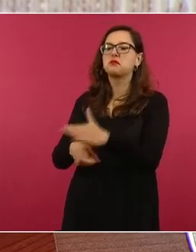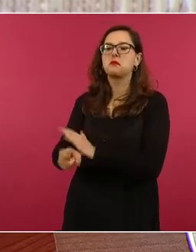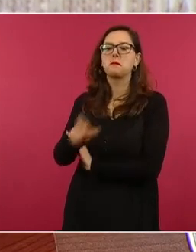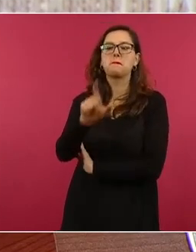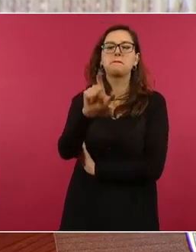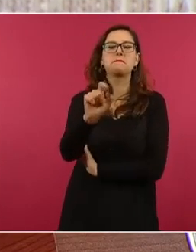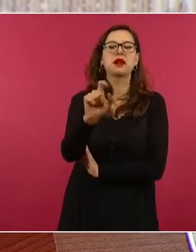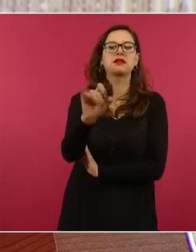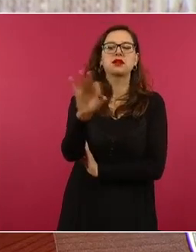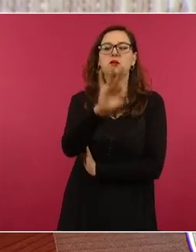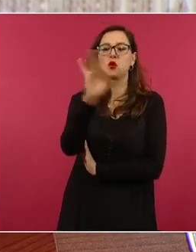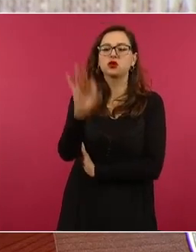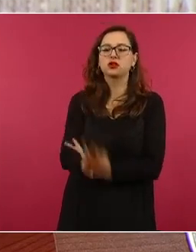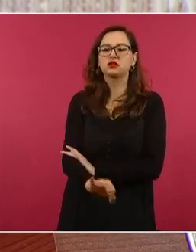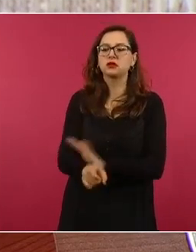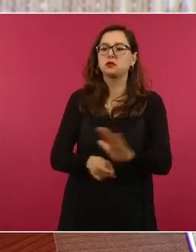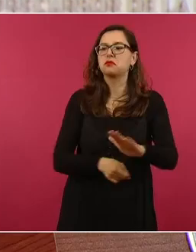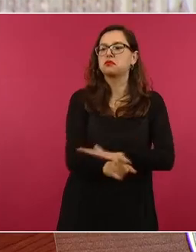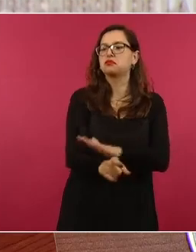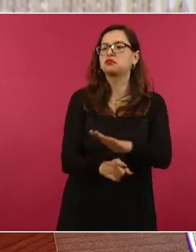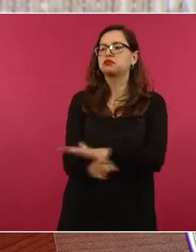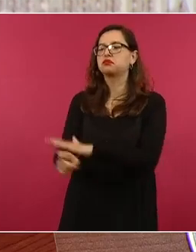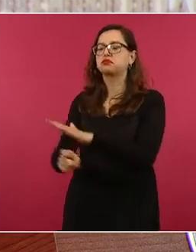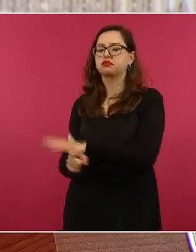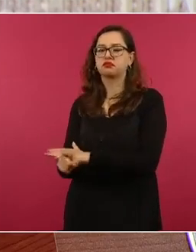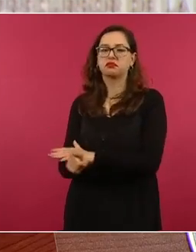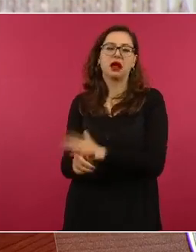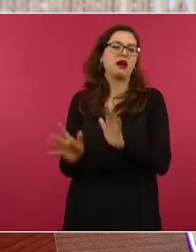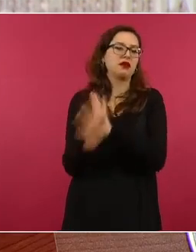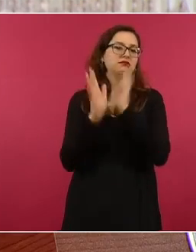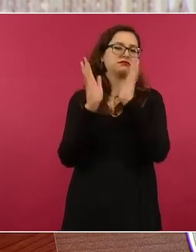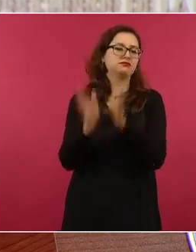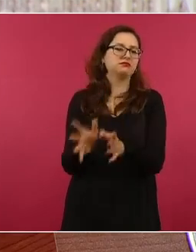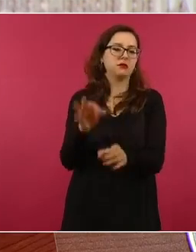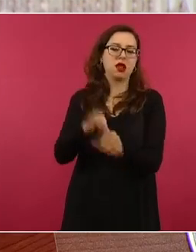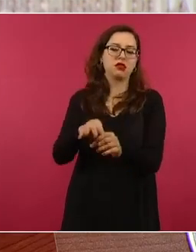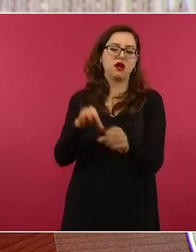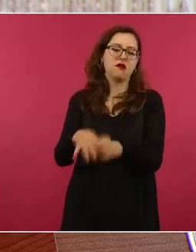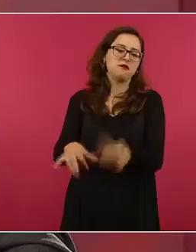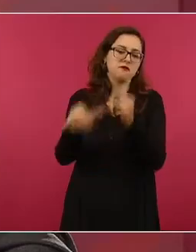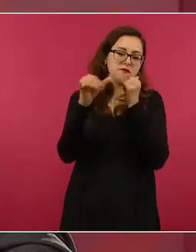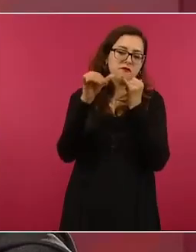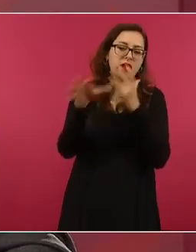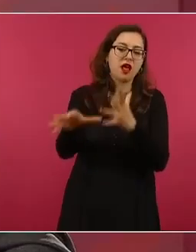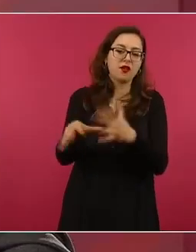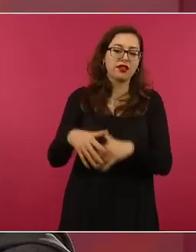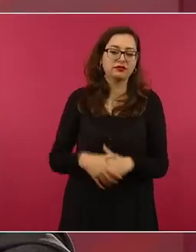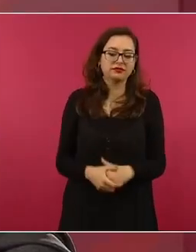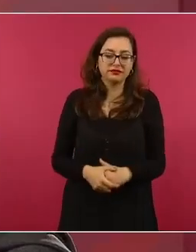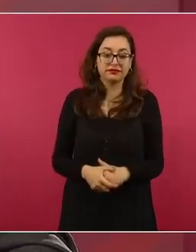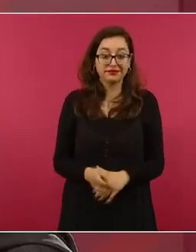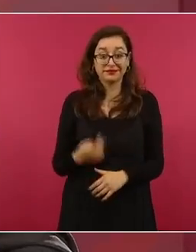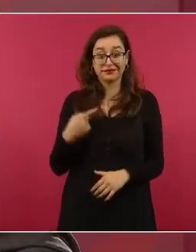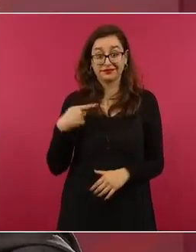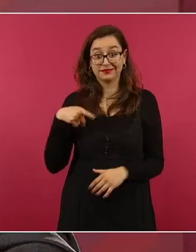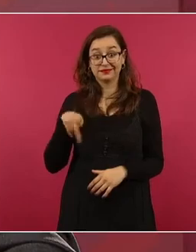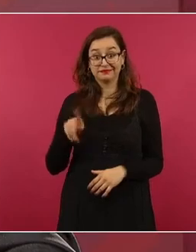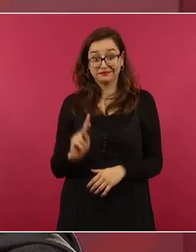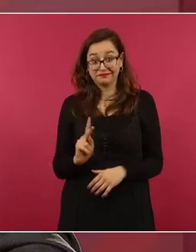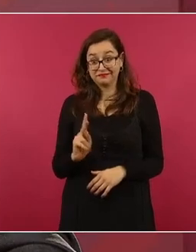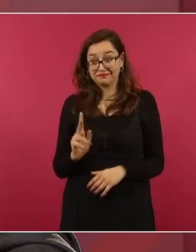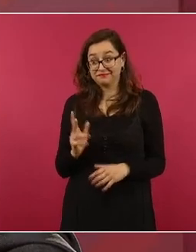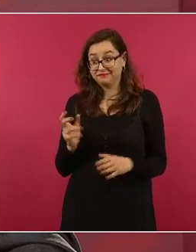pues con eso pueden hacer un fraude. Pero aquí participó más gente que en